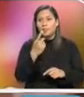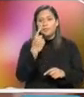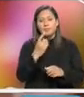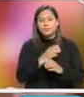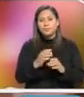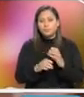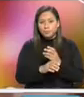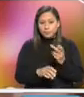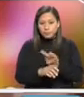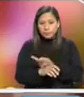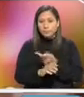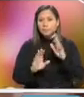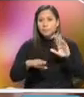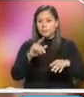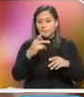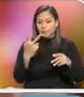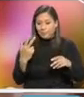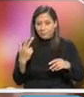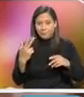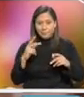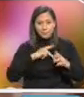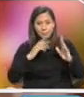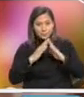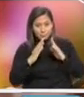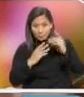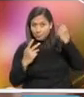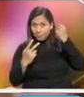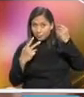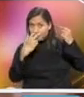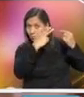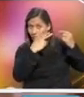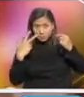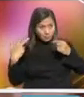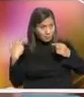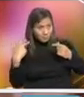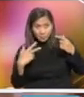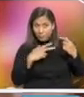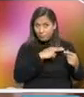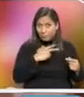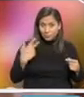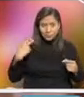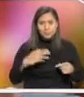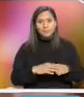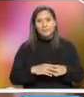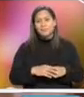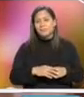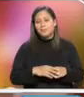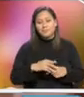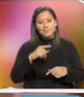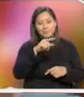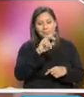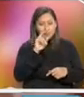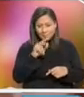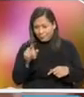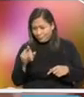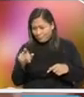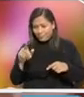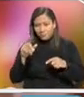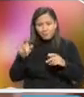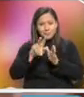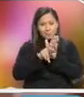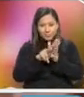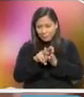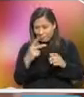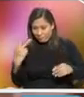pasa es que comúnmente agarras las tijeras de tu casa y con eso se cortan el cabello y vemos que hay millones de tutoriales y no es lo que debes de hacer.